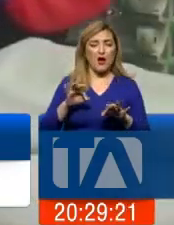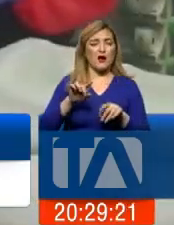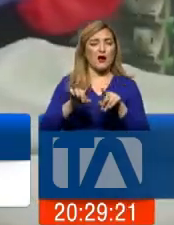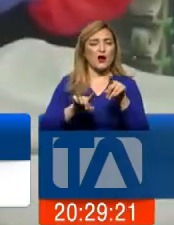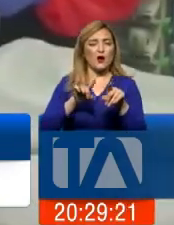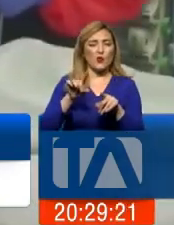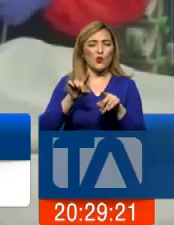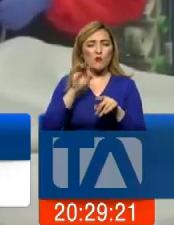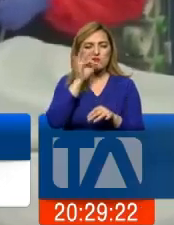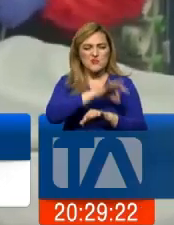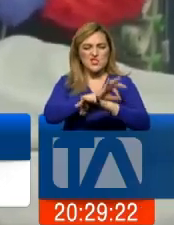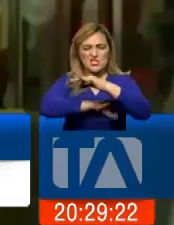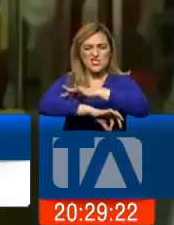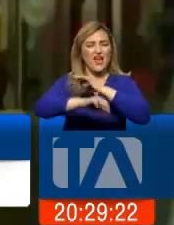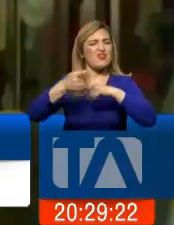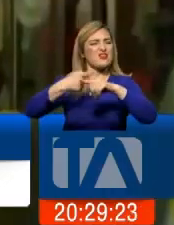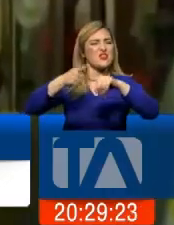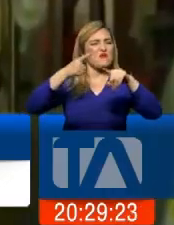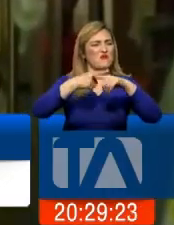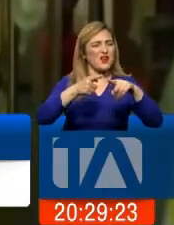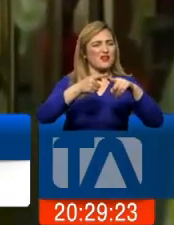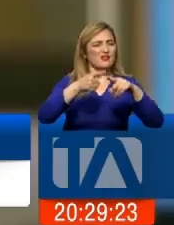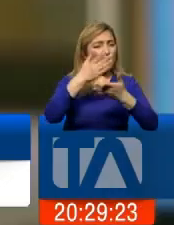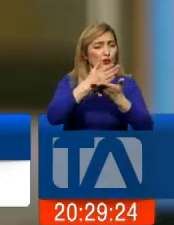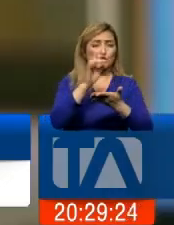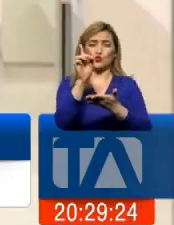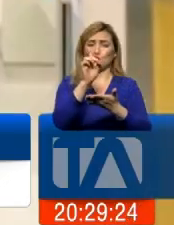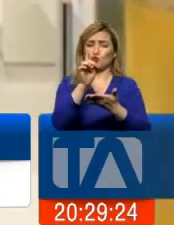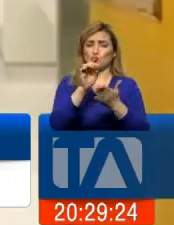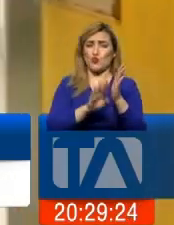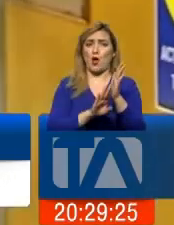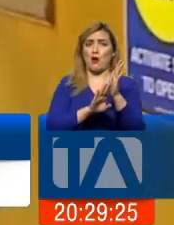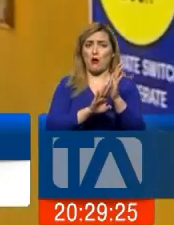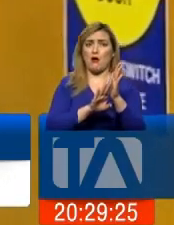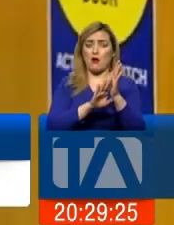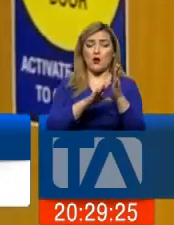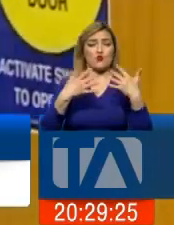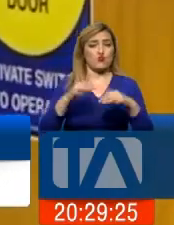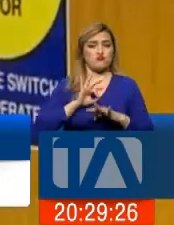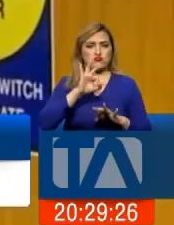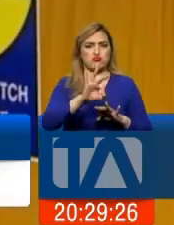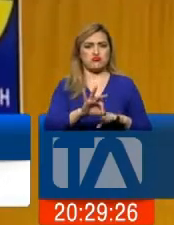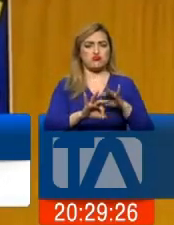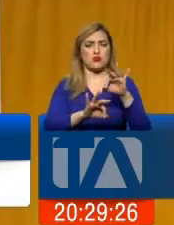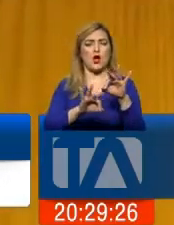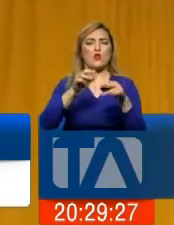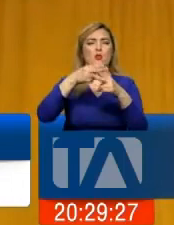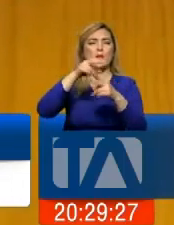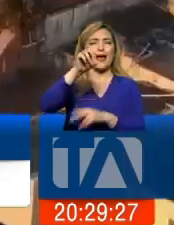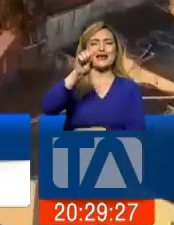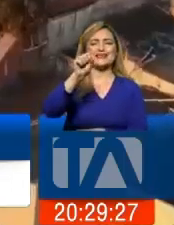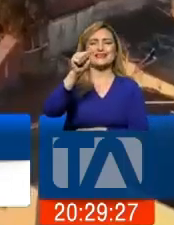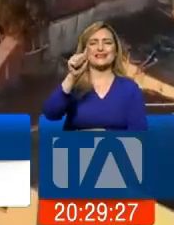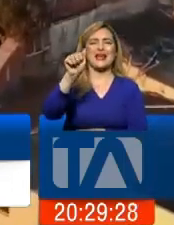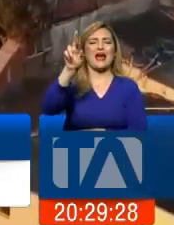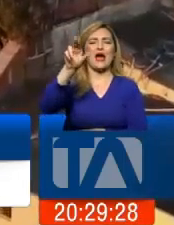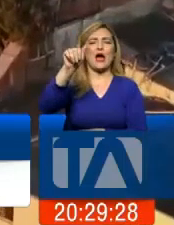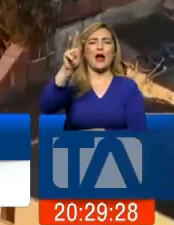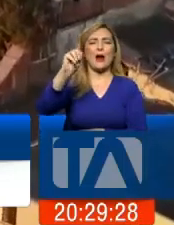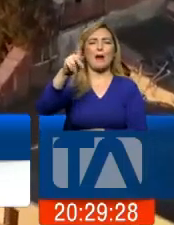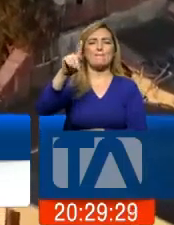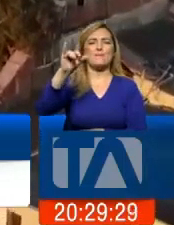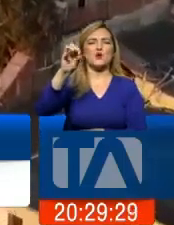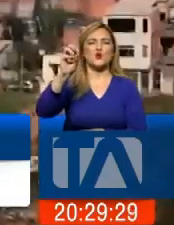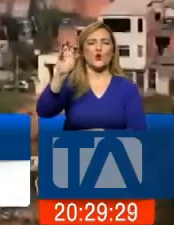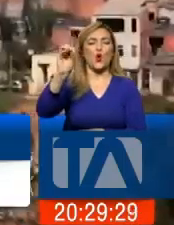han detenido y ese es el caso del sarampión, que tiene un avance importante de contagios en el continente americano.